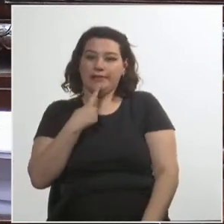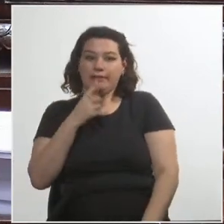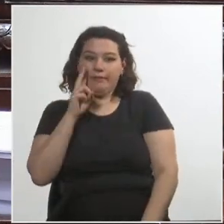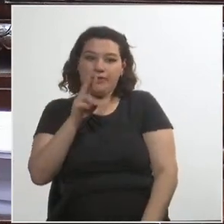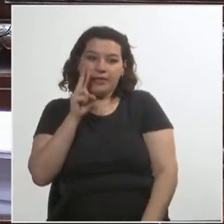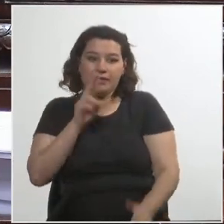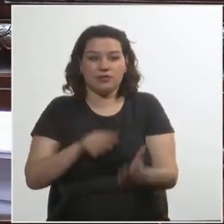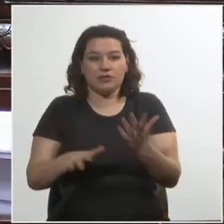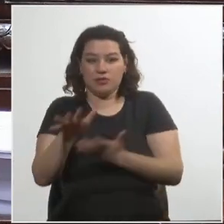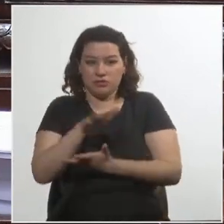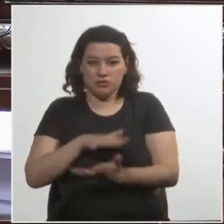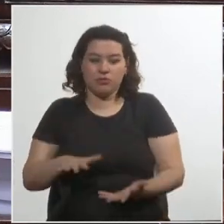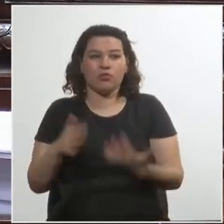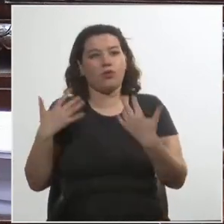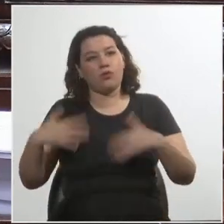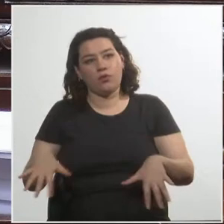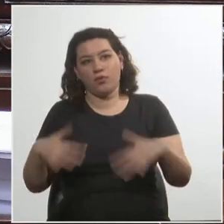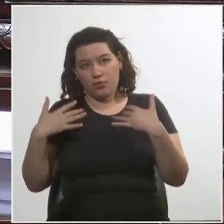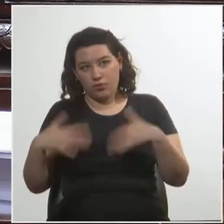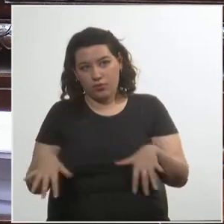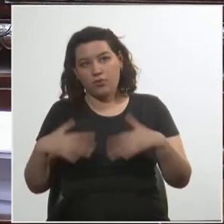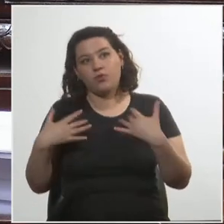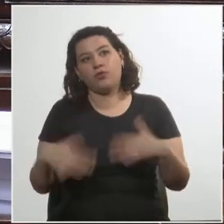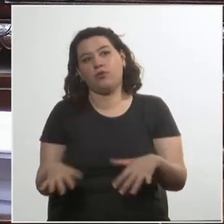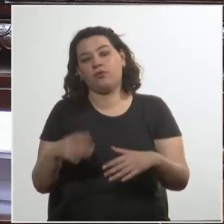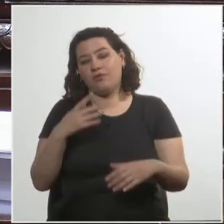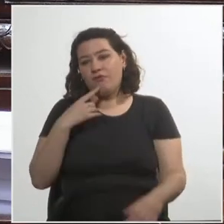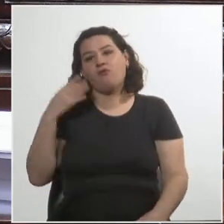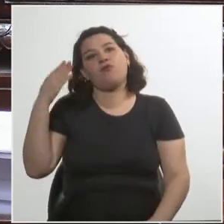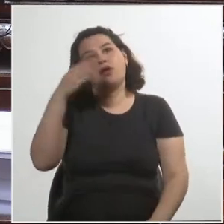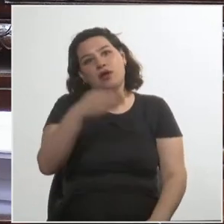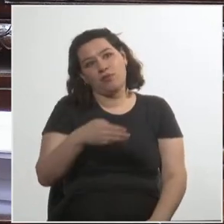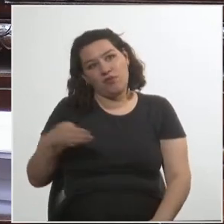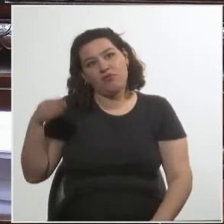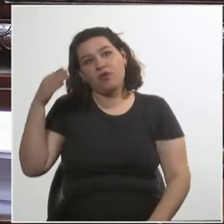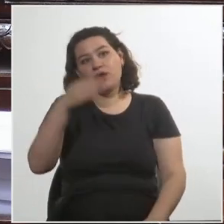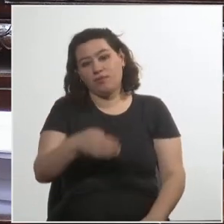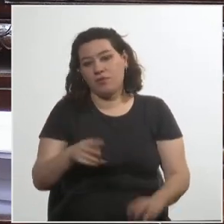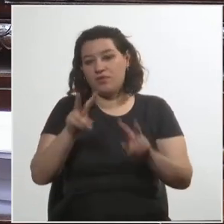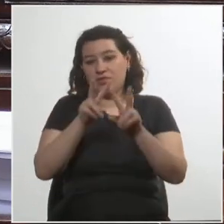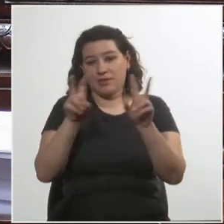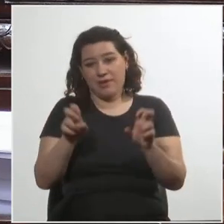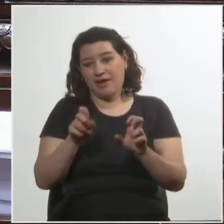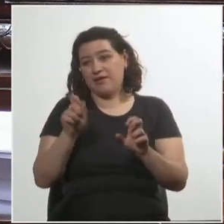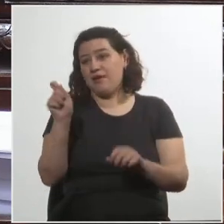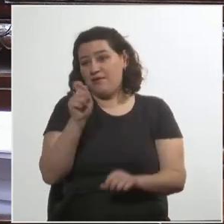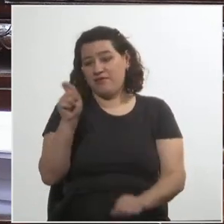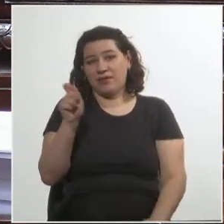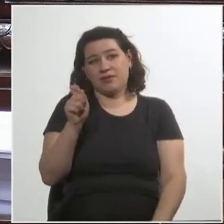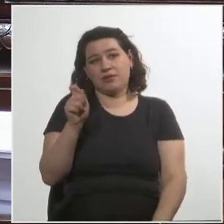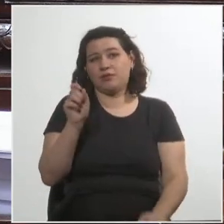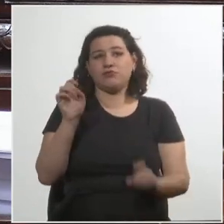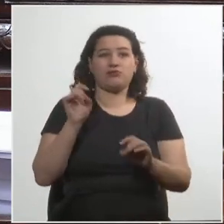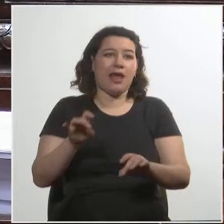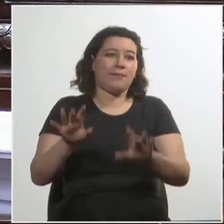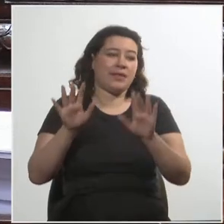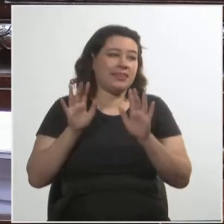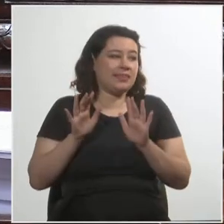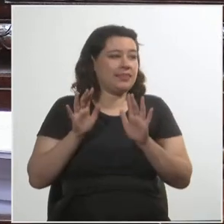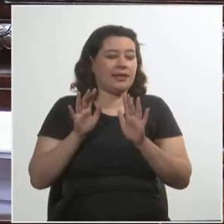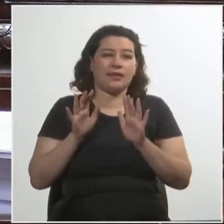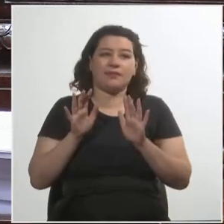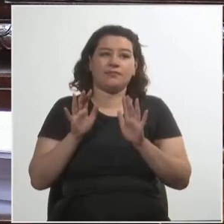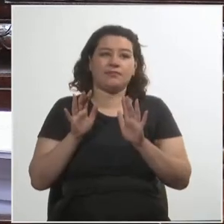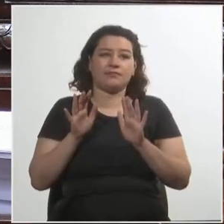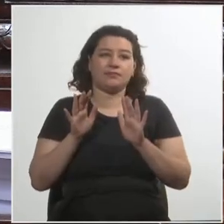hechos este vaya que habremos acudido y concurrido a tratamientos graves y urgentes simplemente con este la